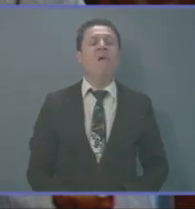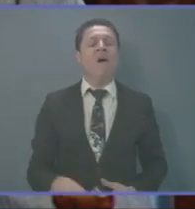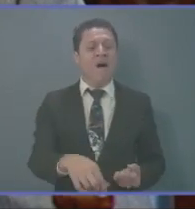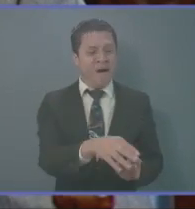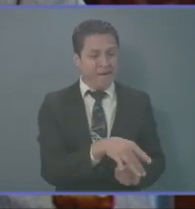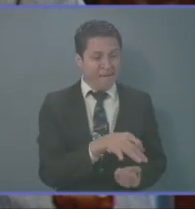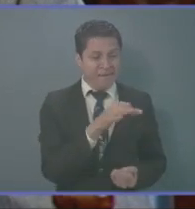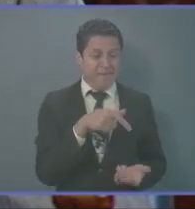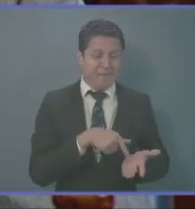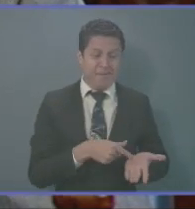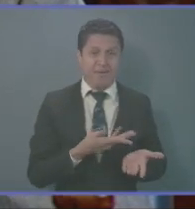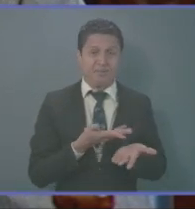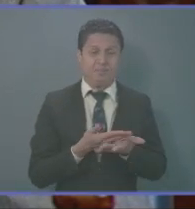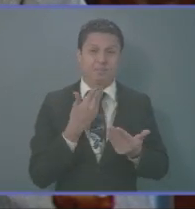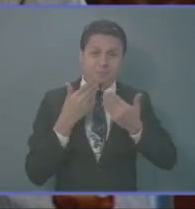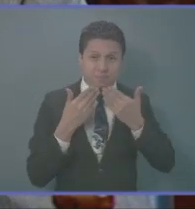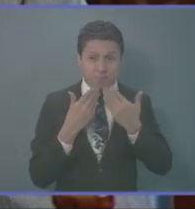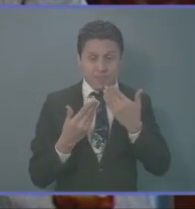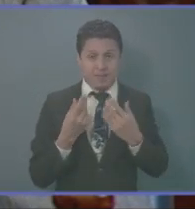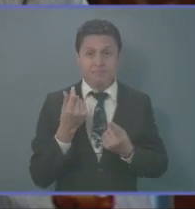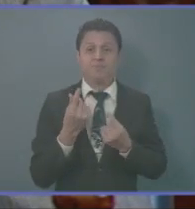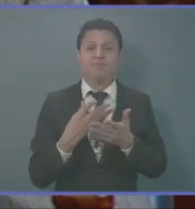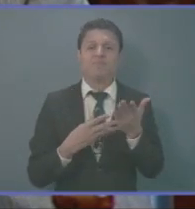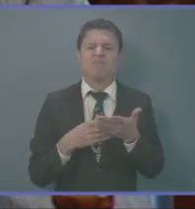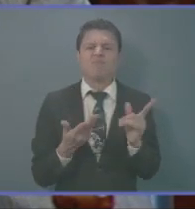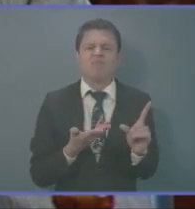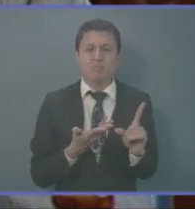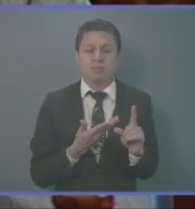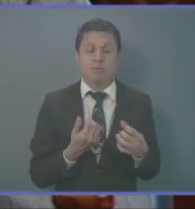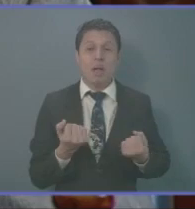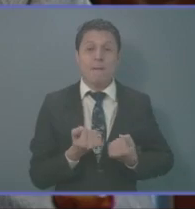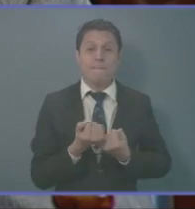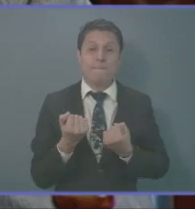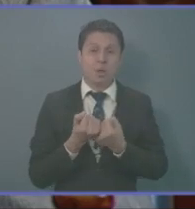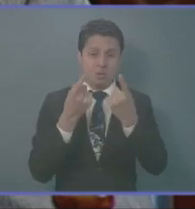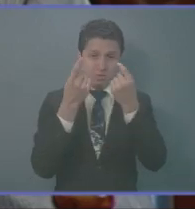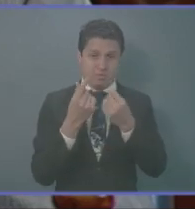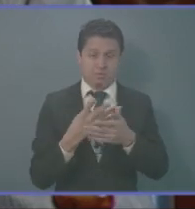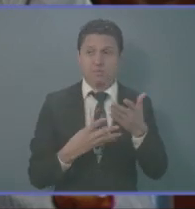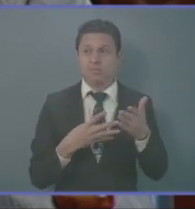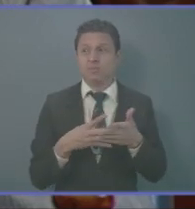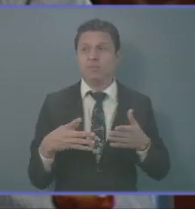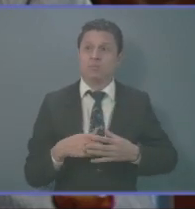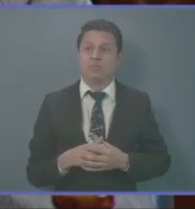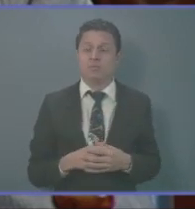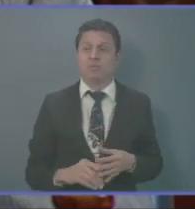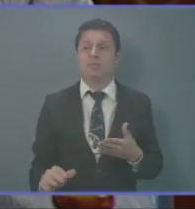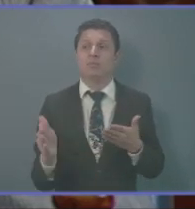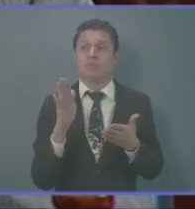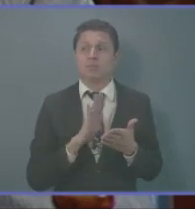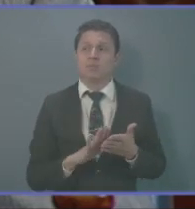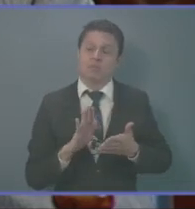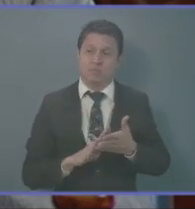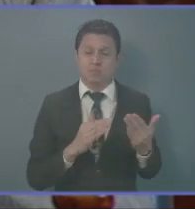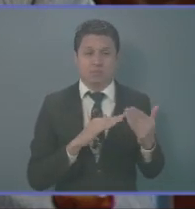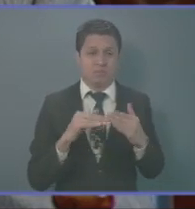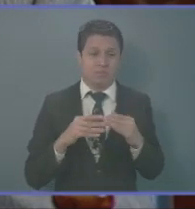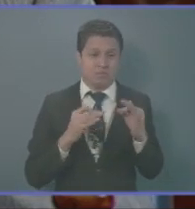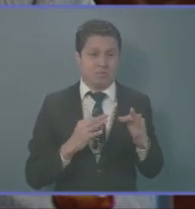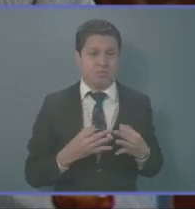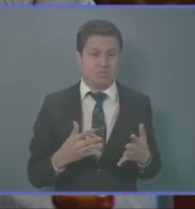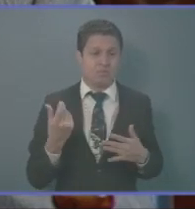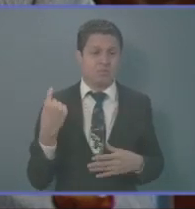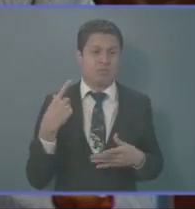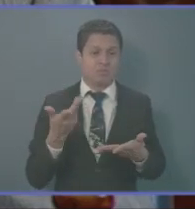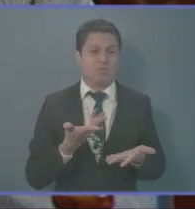la iniciativa que los recursos antes mencionados serán utilizados como apoyo presupuestario para el financiamiento de las distintas medidas